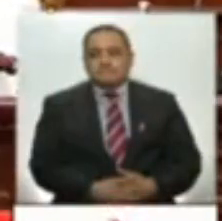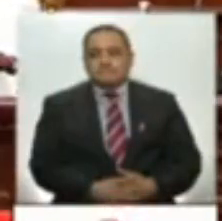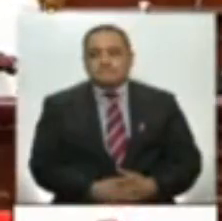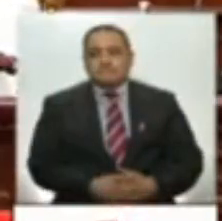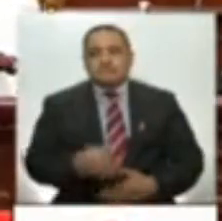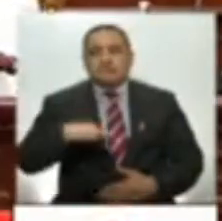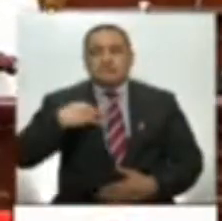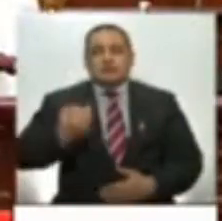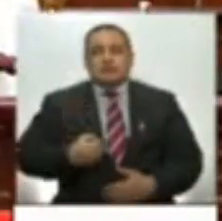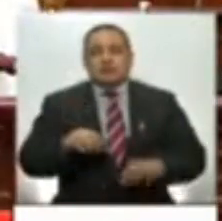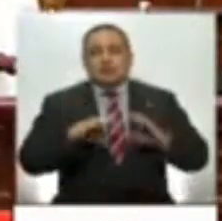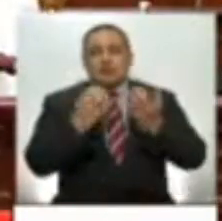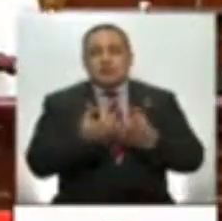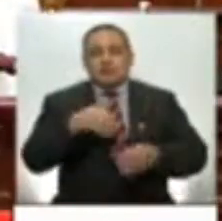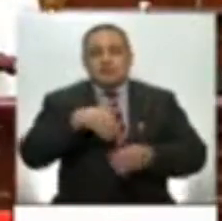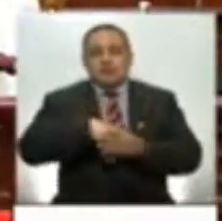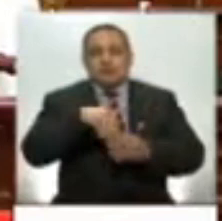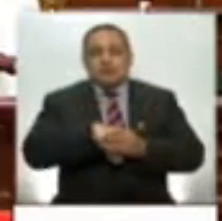Señor congresista electo